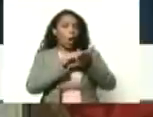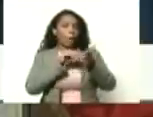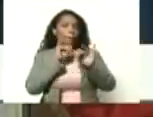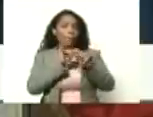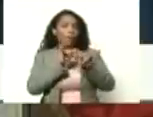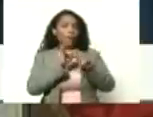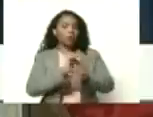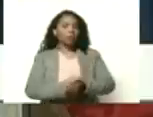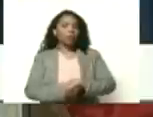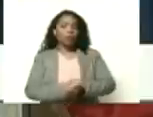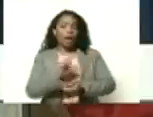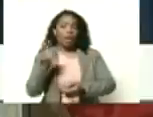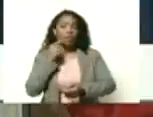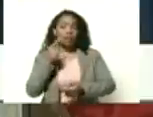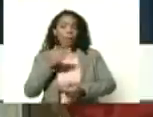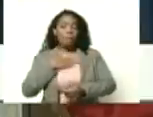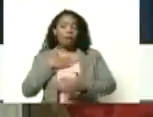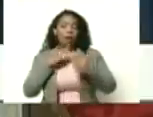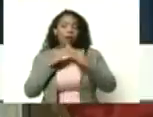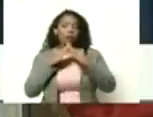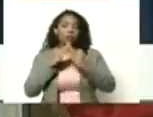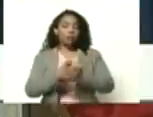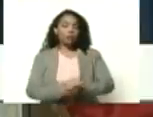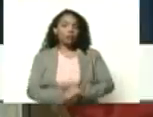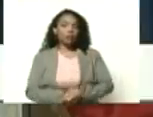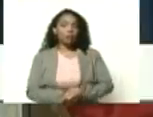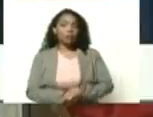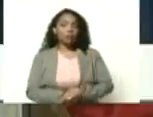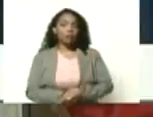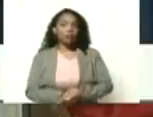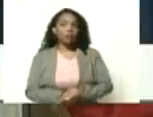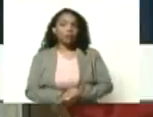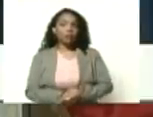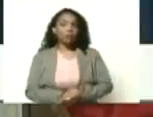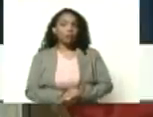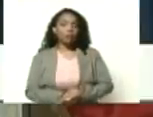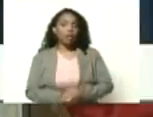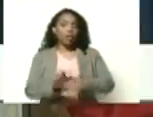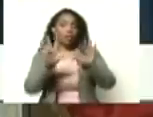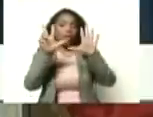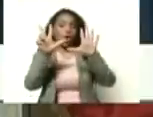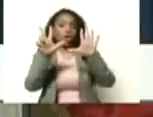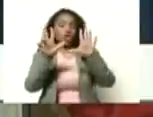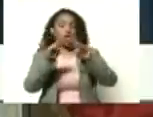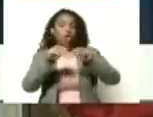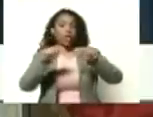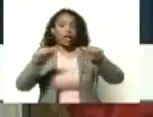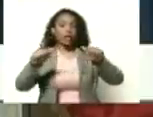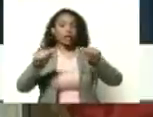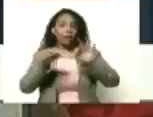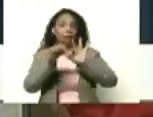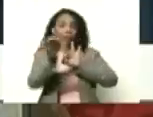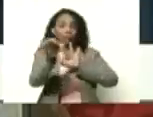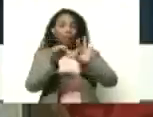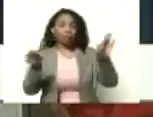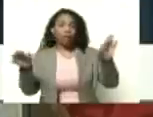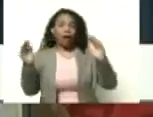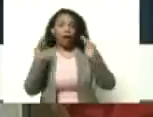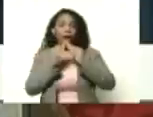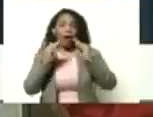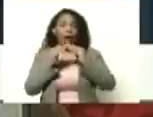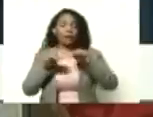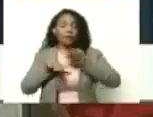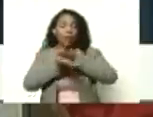dice la finca de 8 hectáreas la casa de playa en